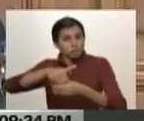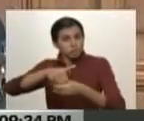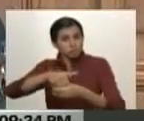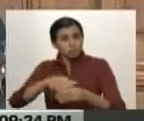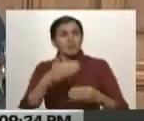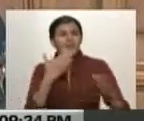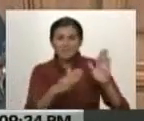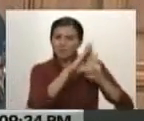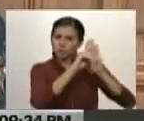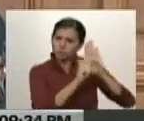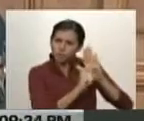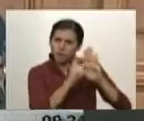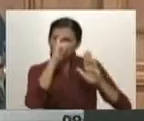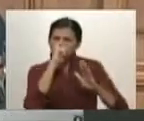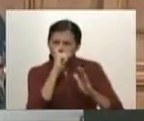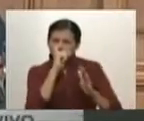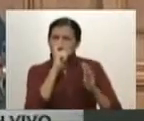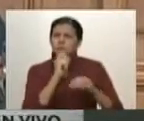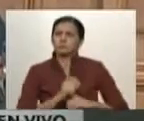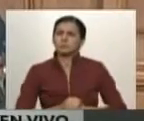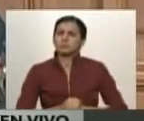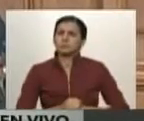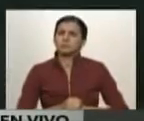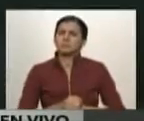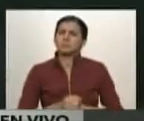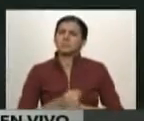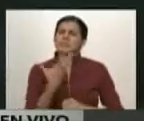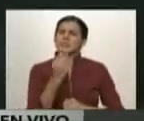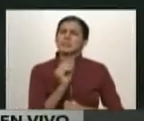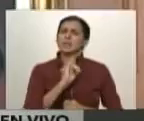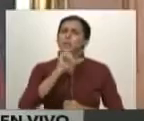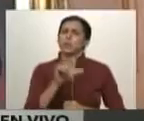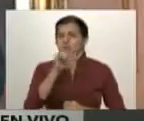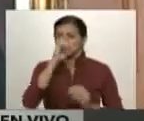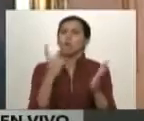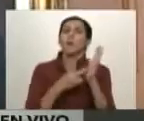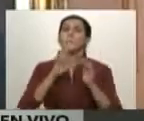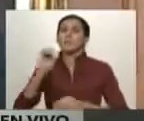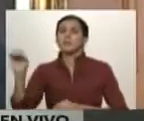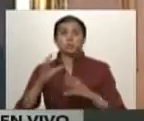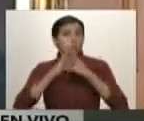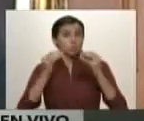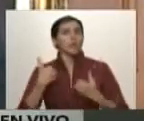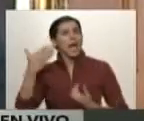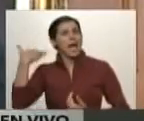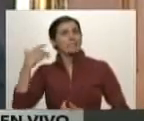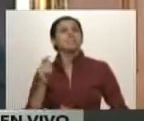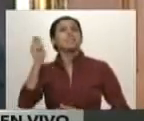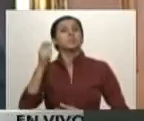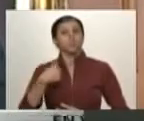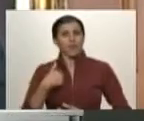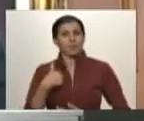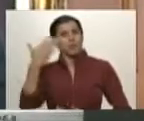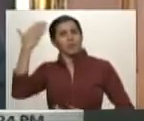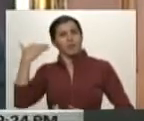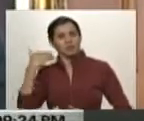en julio de crohn fue el 30 de julio del 2000 todos yo era diputado me enteré por televisión